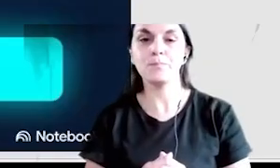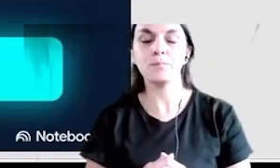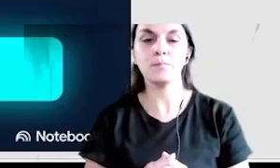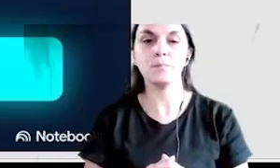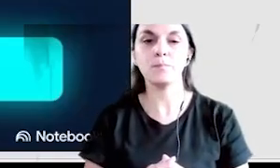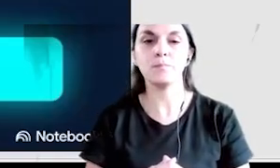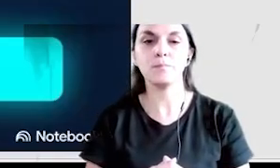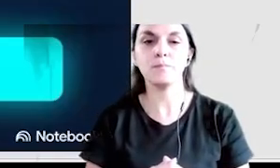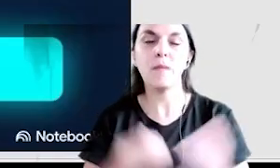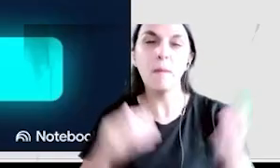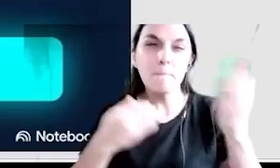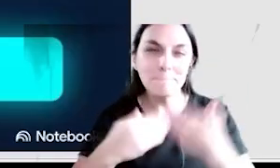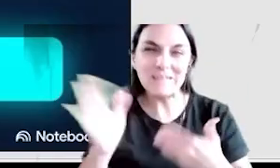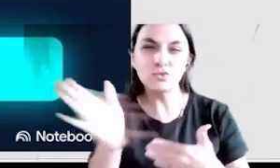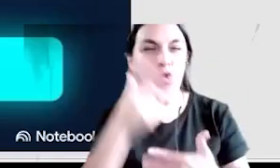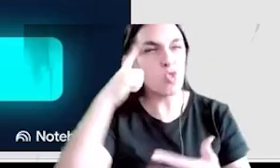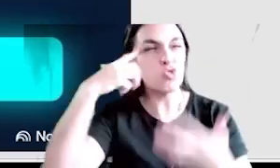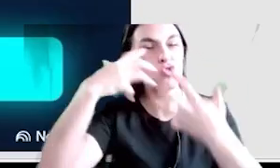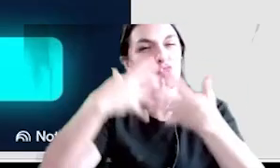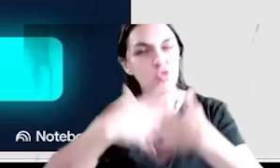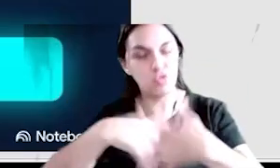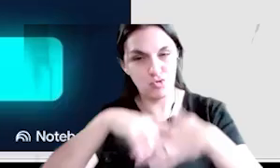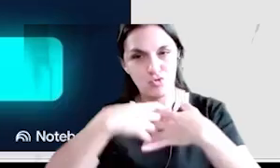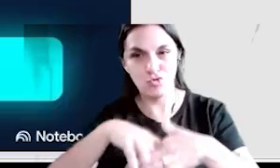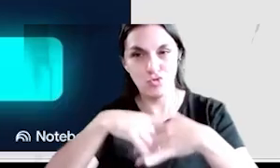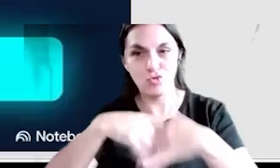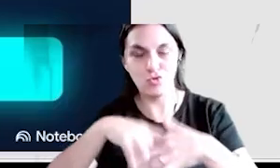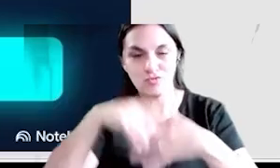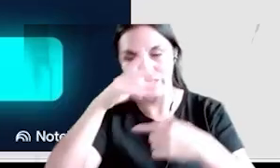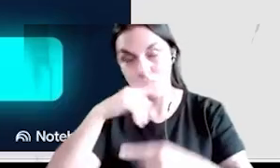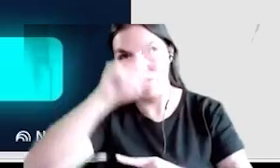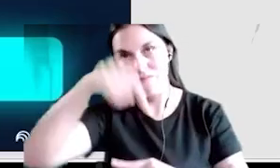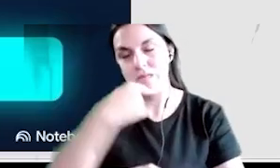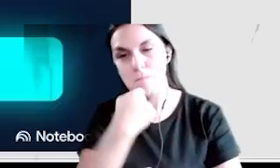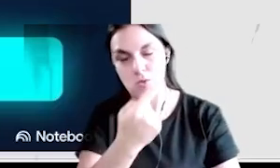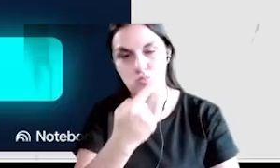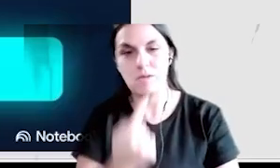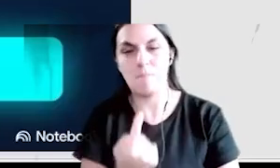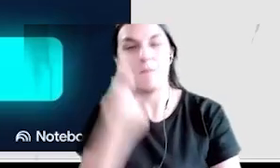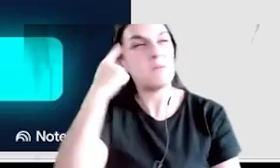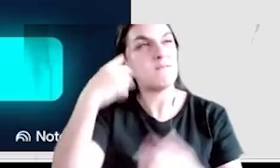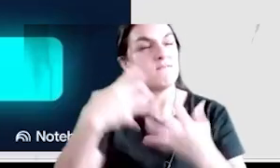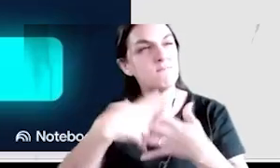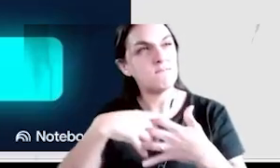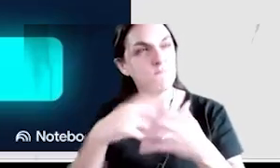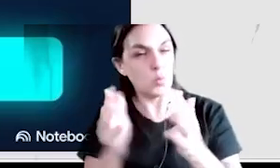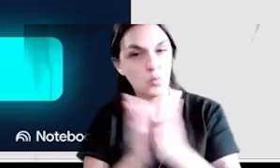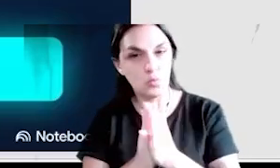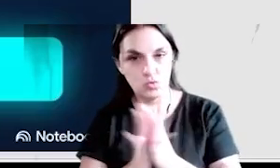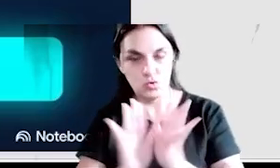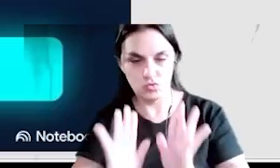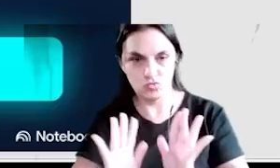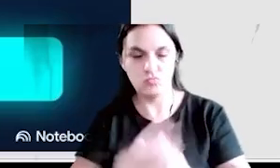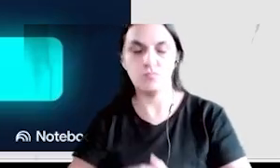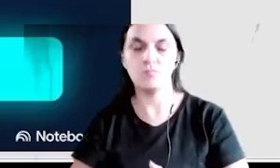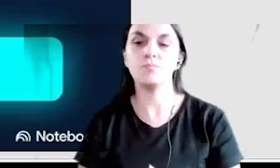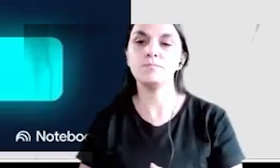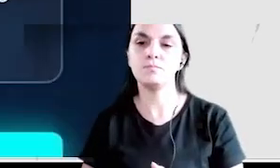para reflexionar un poquito, ¿no? Antes de ir dando lugar a las preguntas. Fíjense que